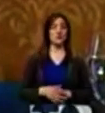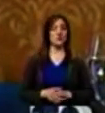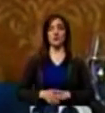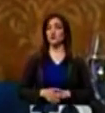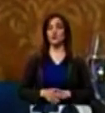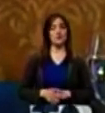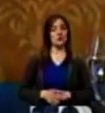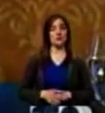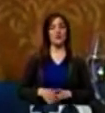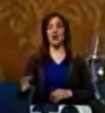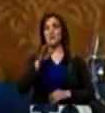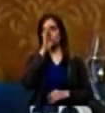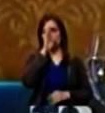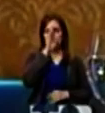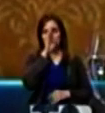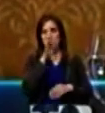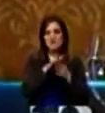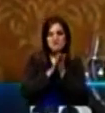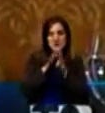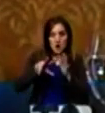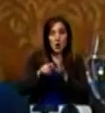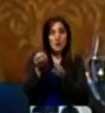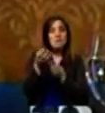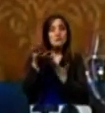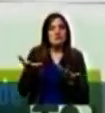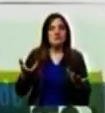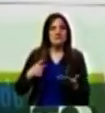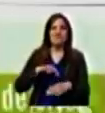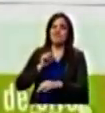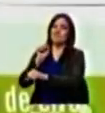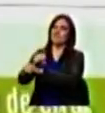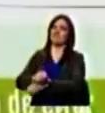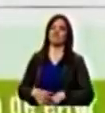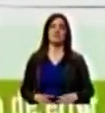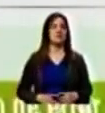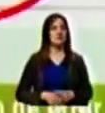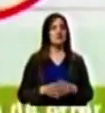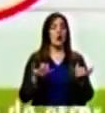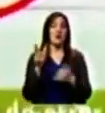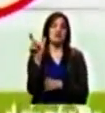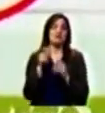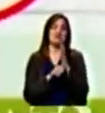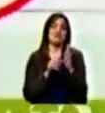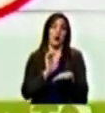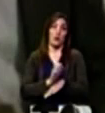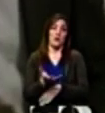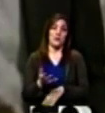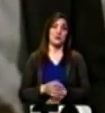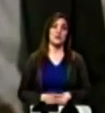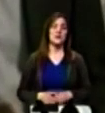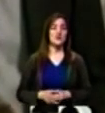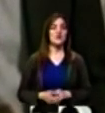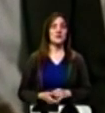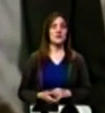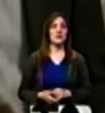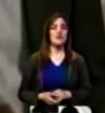señor Assange es un hacker. Es algo que nosotros rechazamos. No obstante, ahora tiene cédula de ciudadanía ecuatoriana.